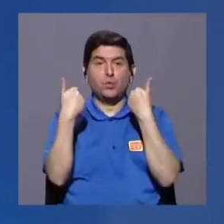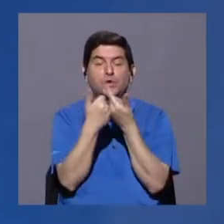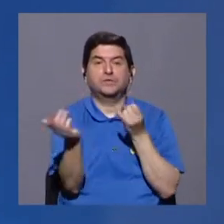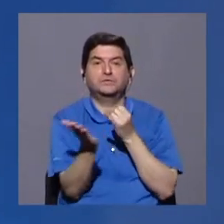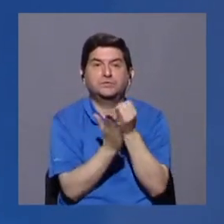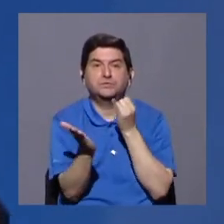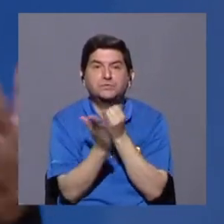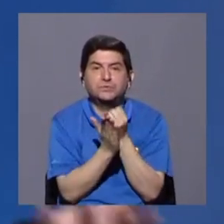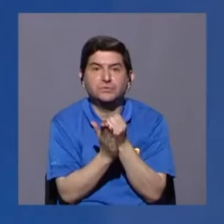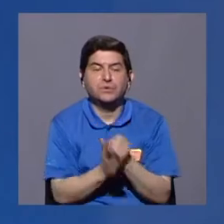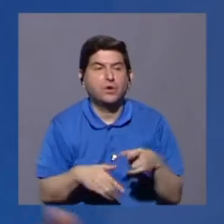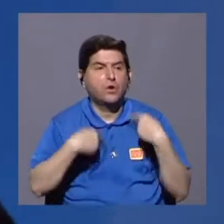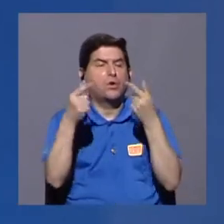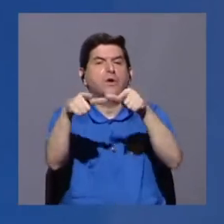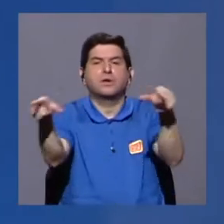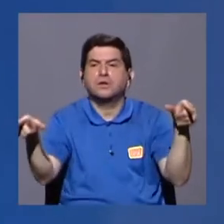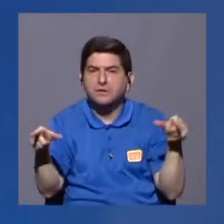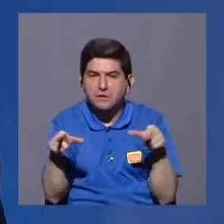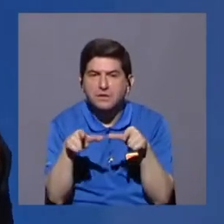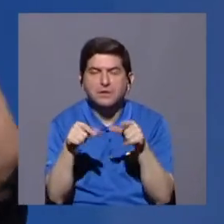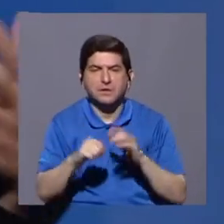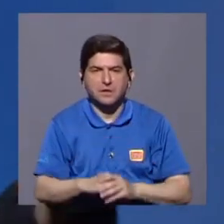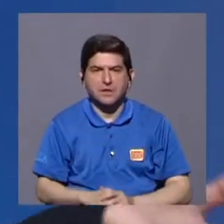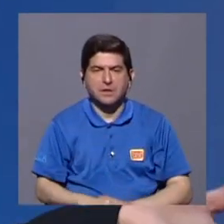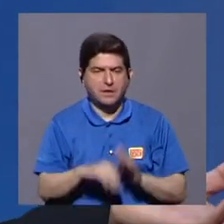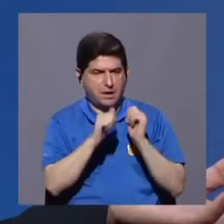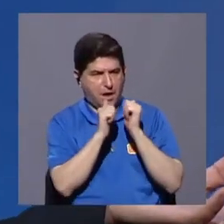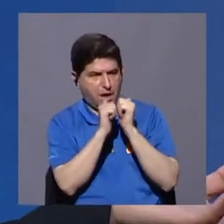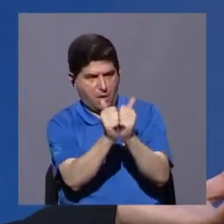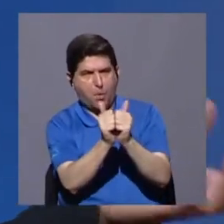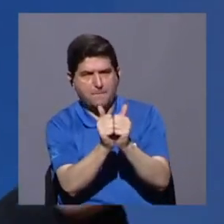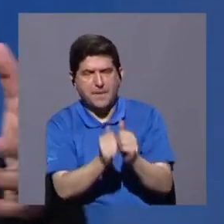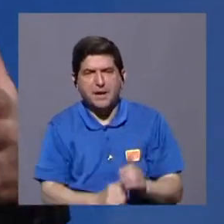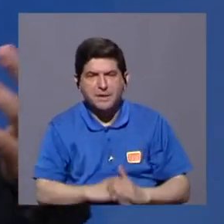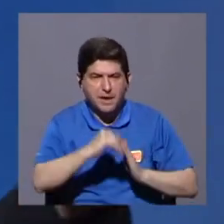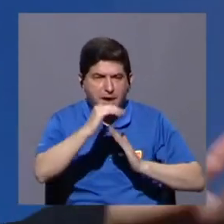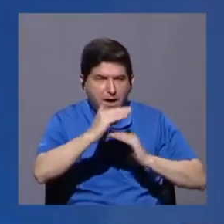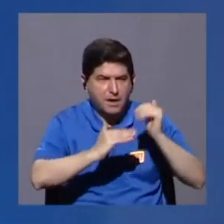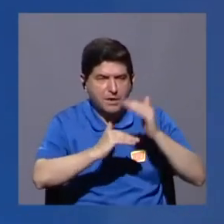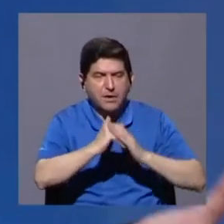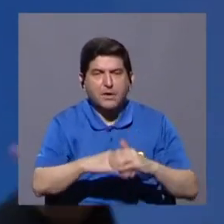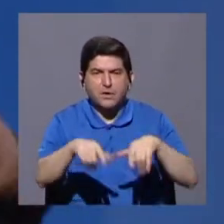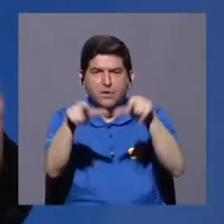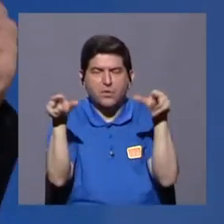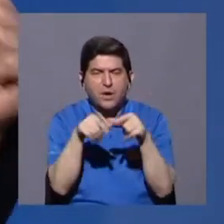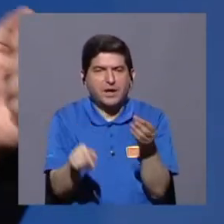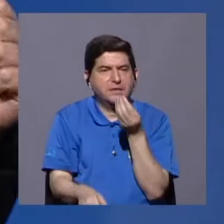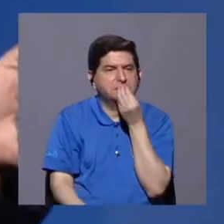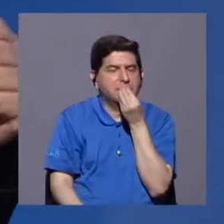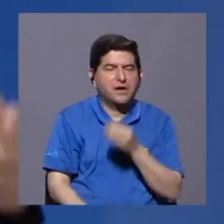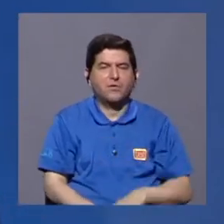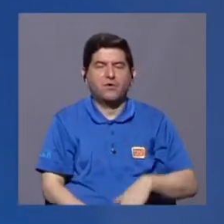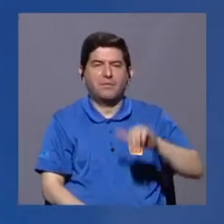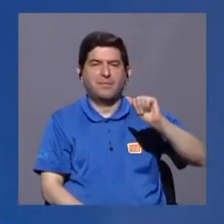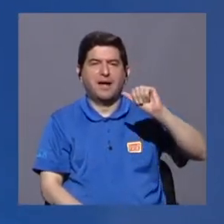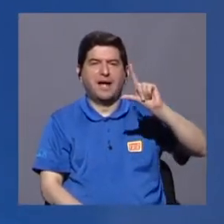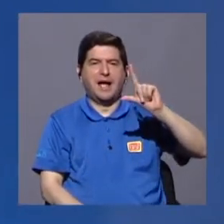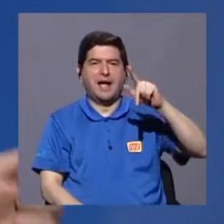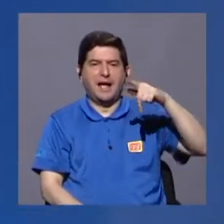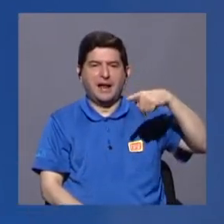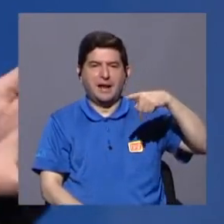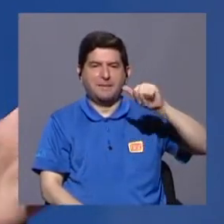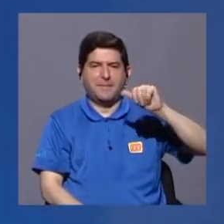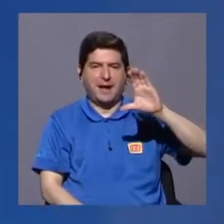íbamos al campo acompañamos la construcción de los comederos de las alpacas más de una vez nos toca ahí